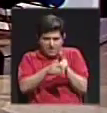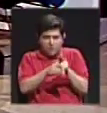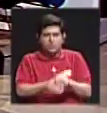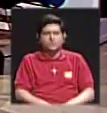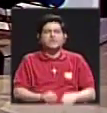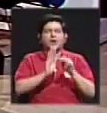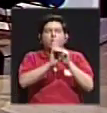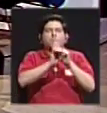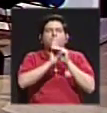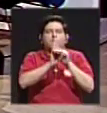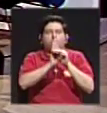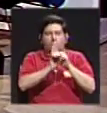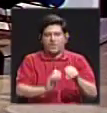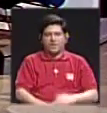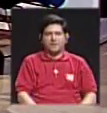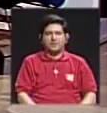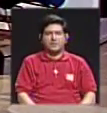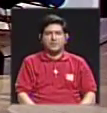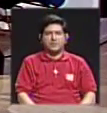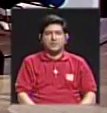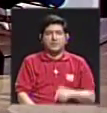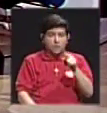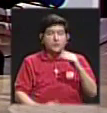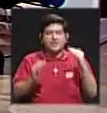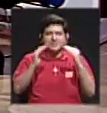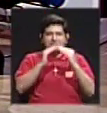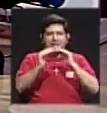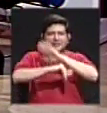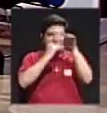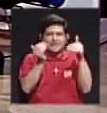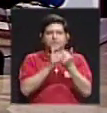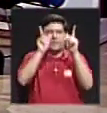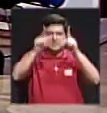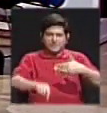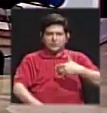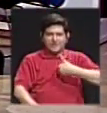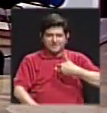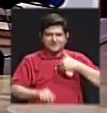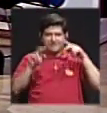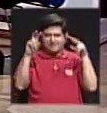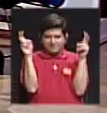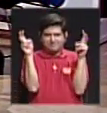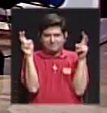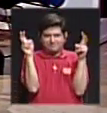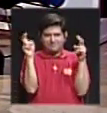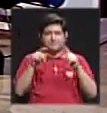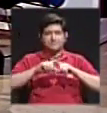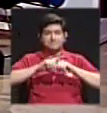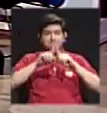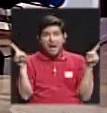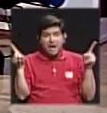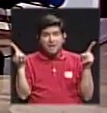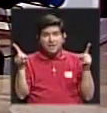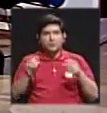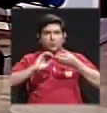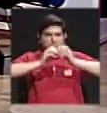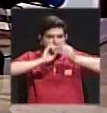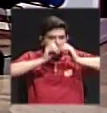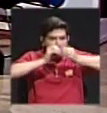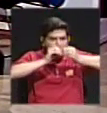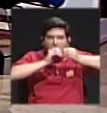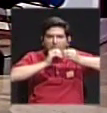el modelo. Sí, y de una casa para todos, ¿verdad? Y de una casa para todos. Sin embargo, hay unos